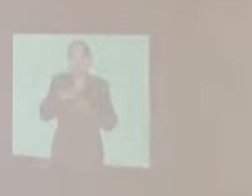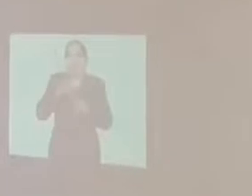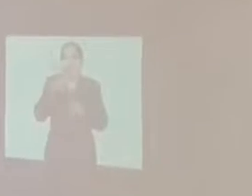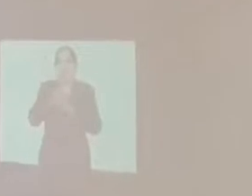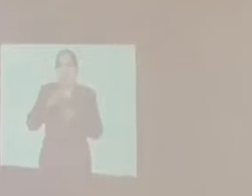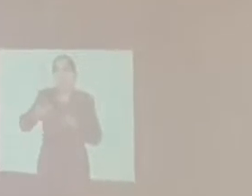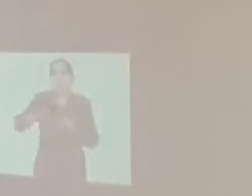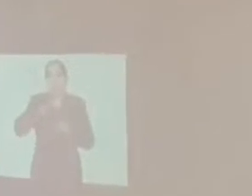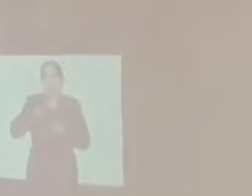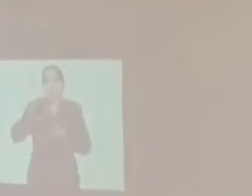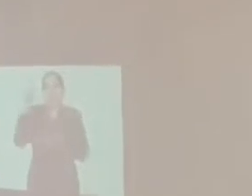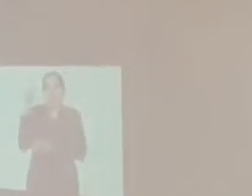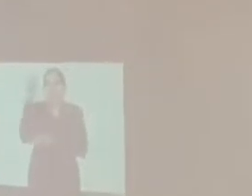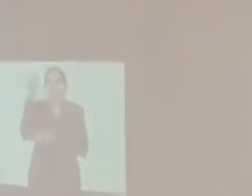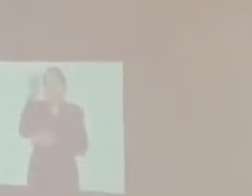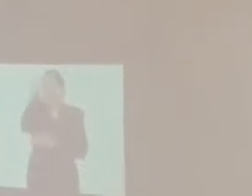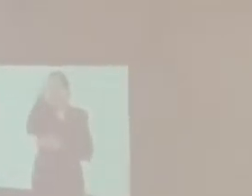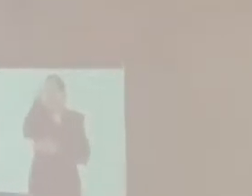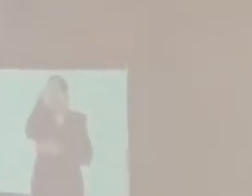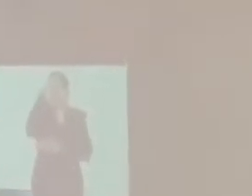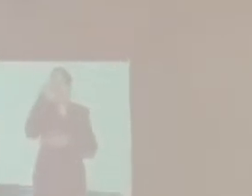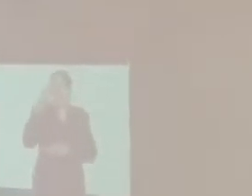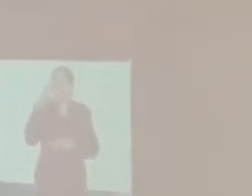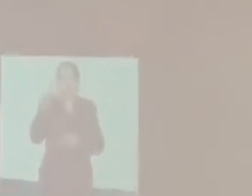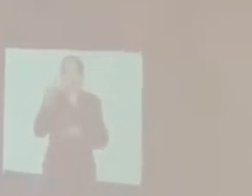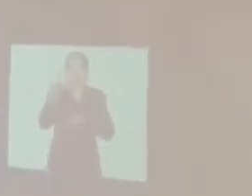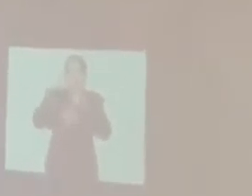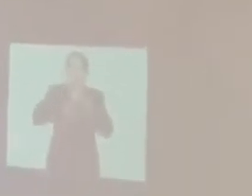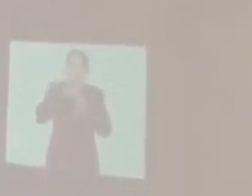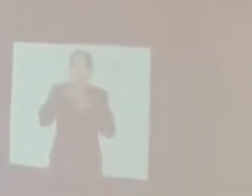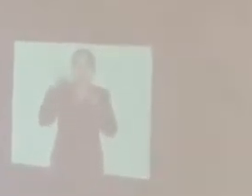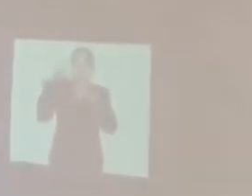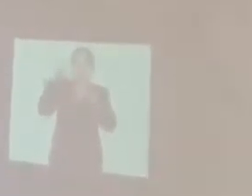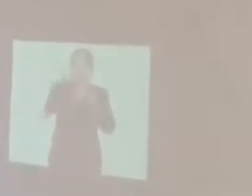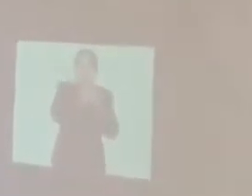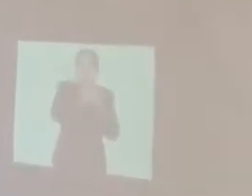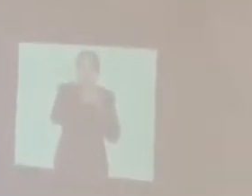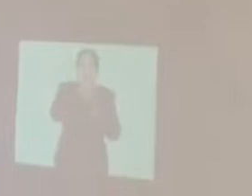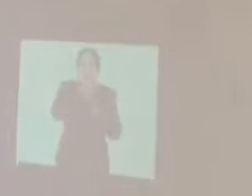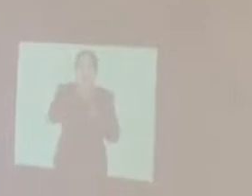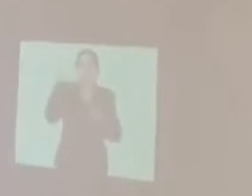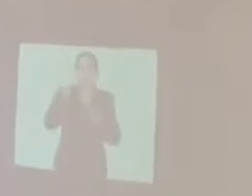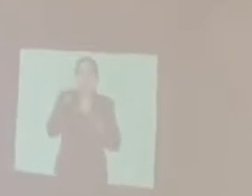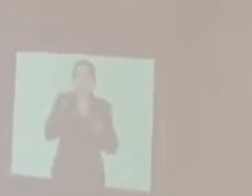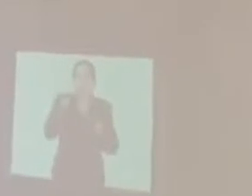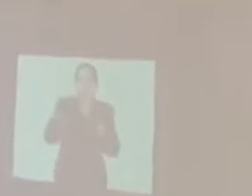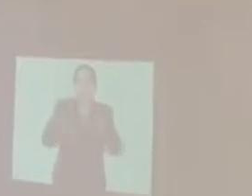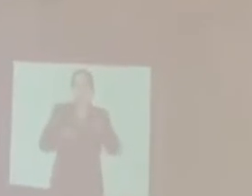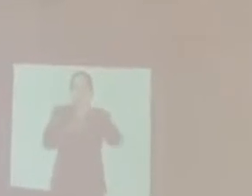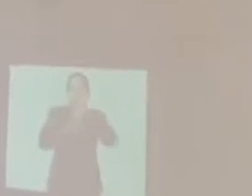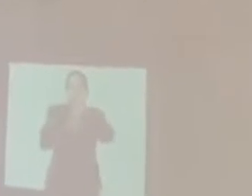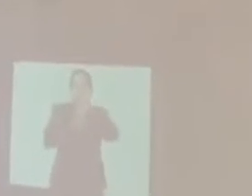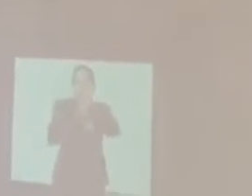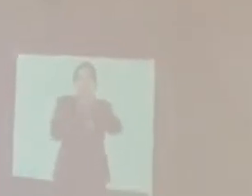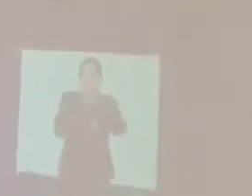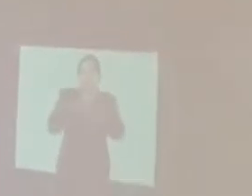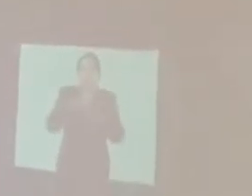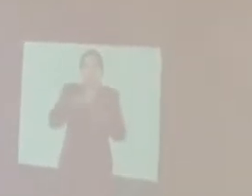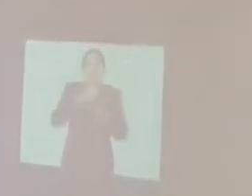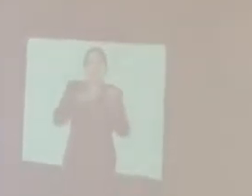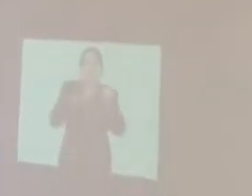En 4 años, estamos por cumplir la meta de 300 puntos de innovación, libertad, arte, educación y